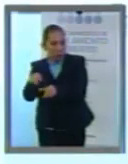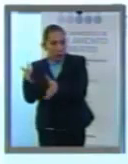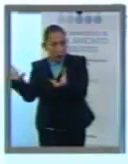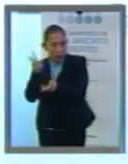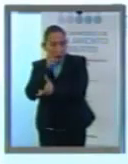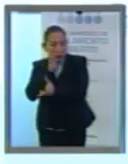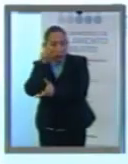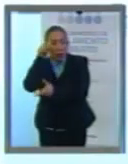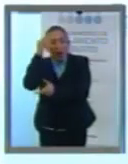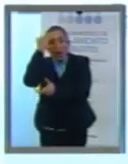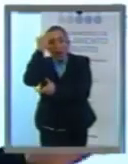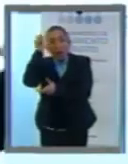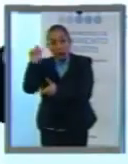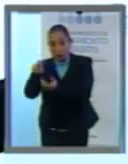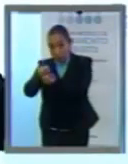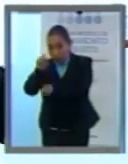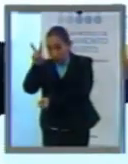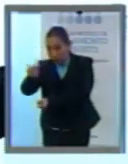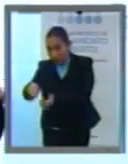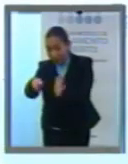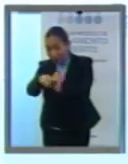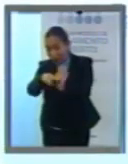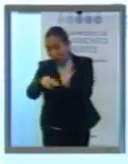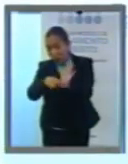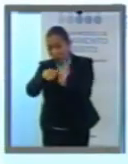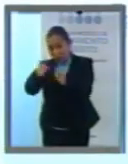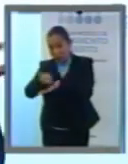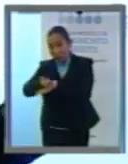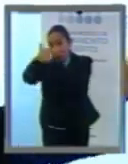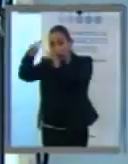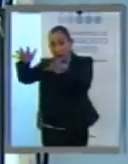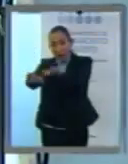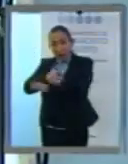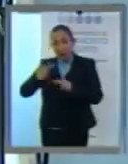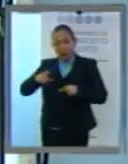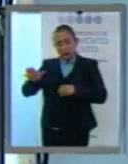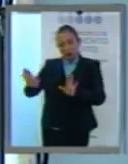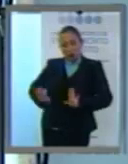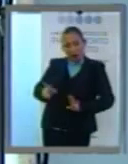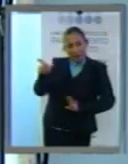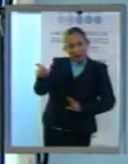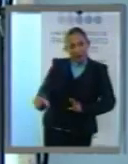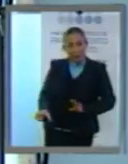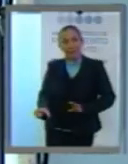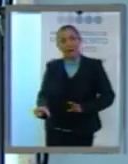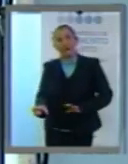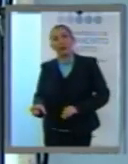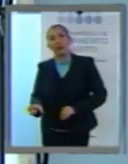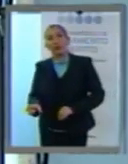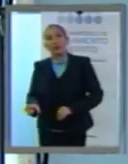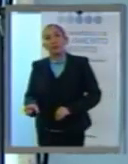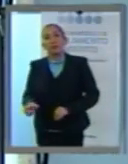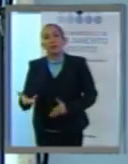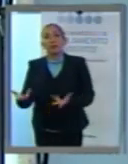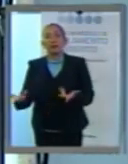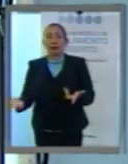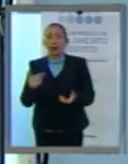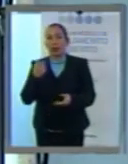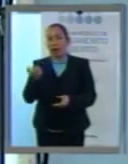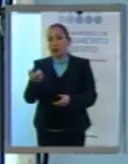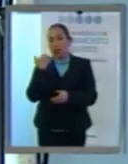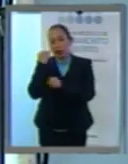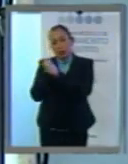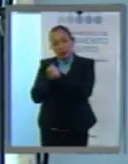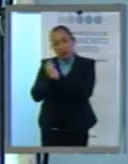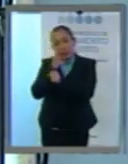para conocer si efectivamente la norma va a cambiar el comportamiento conforme la norma quiere cambiarlo. Y prácticamente estos